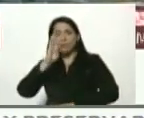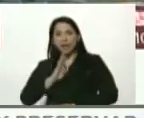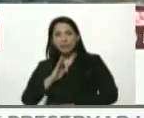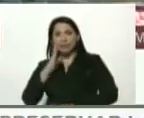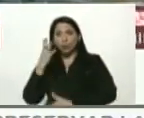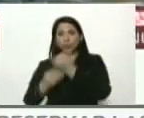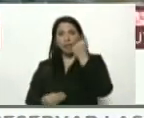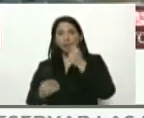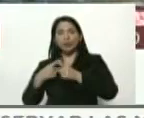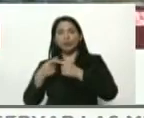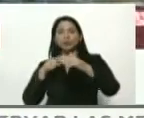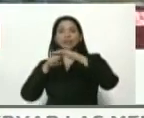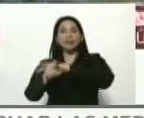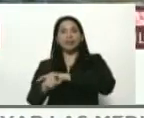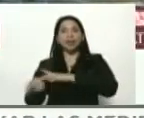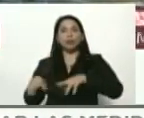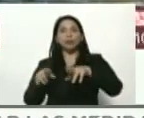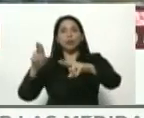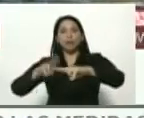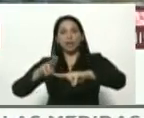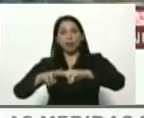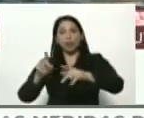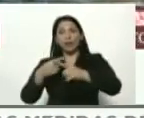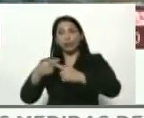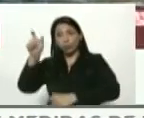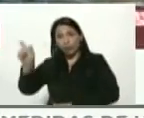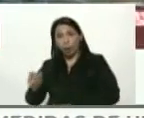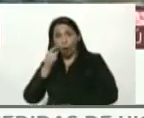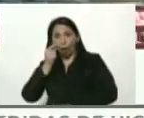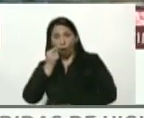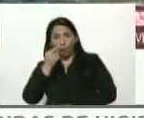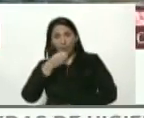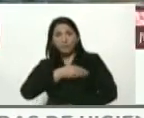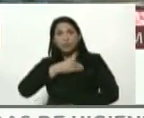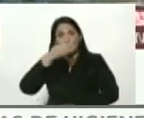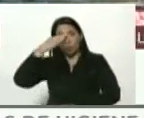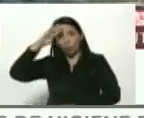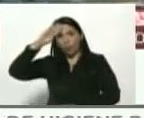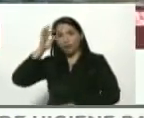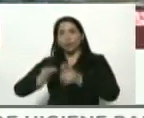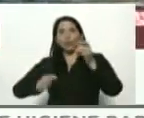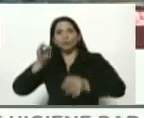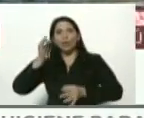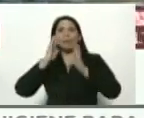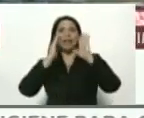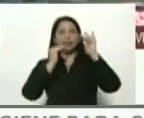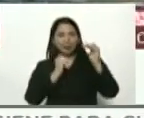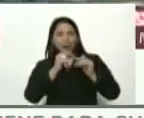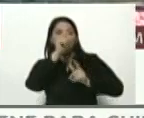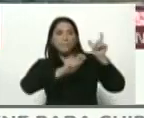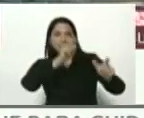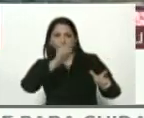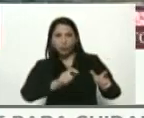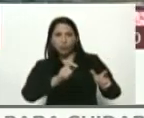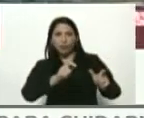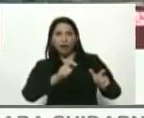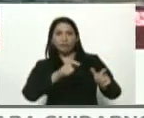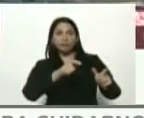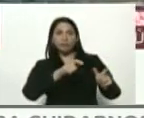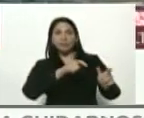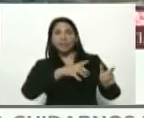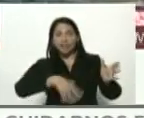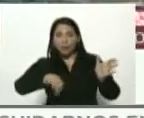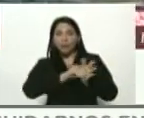que ingresaron por Río Negro. Este colaborador de la misión cubana justamente estaba atendiendo a estos